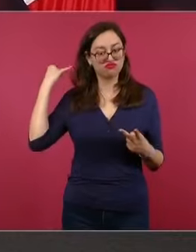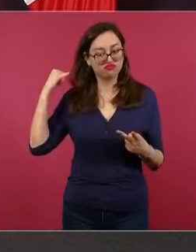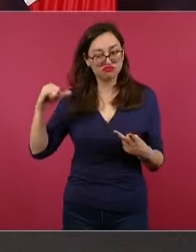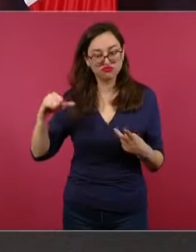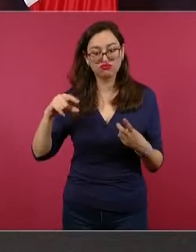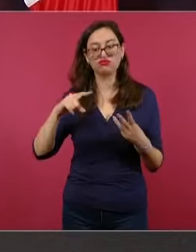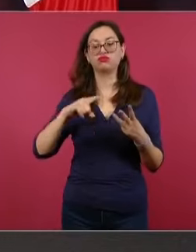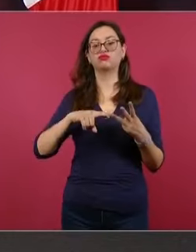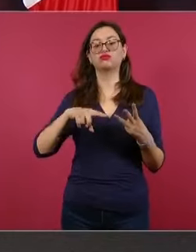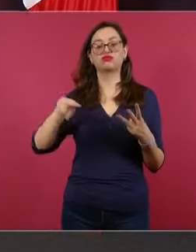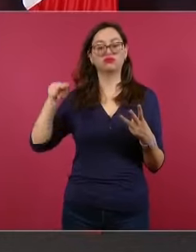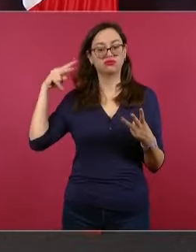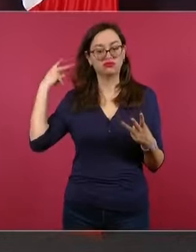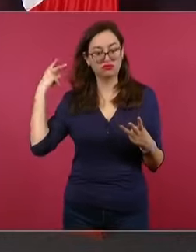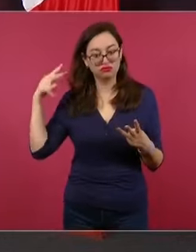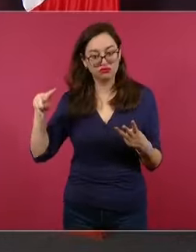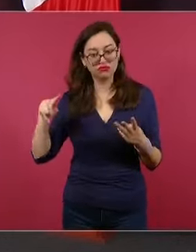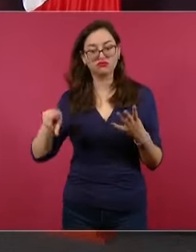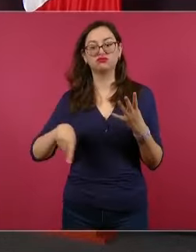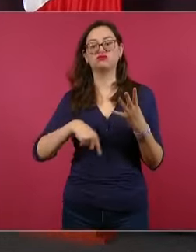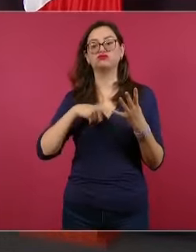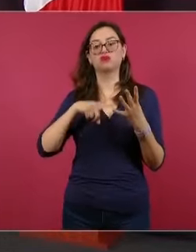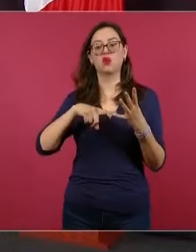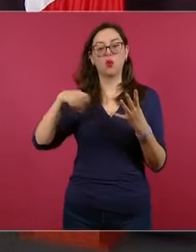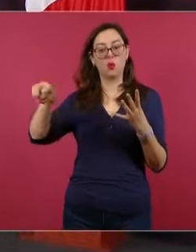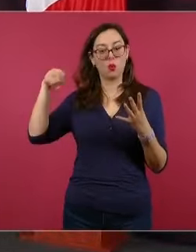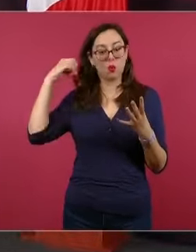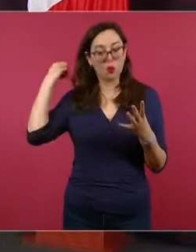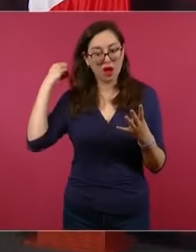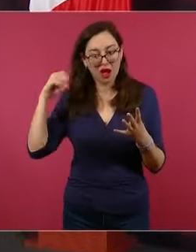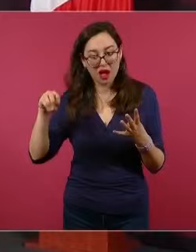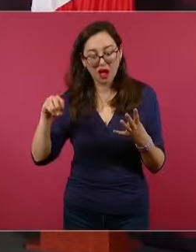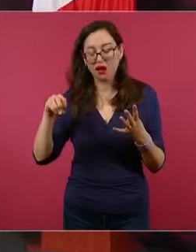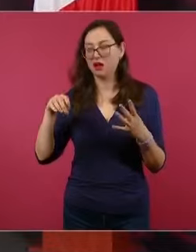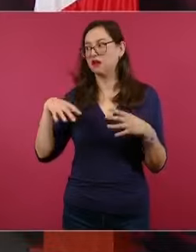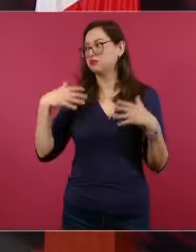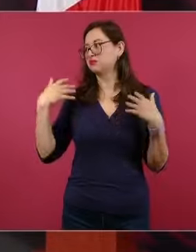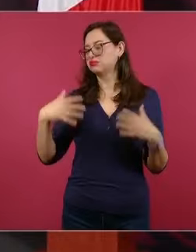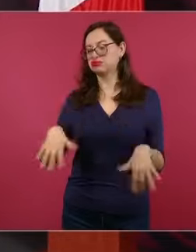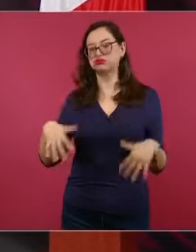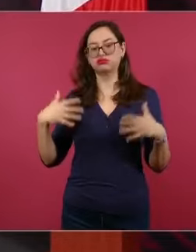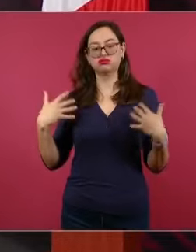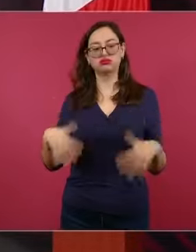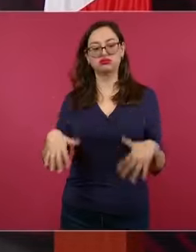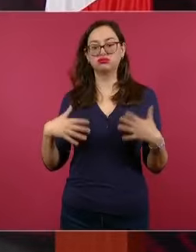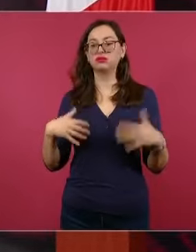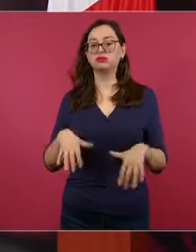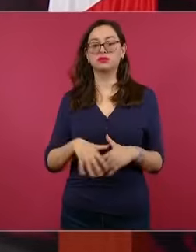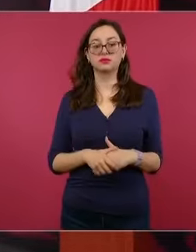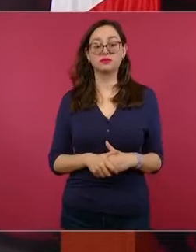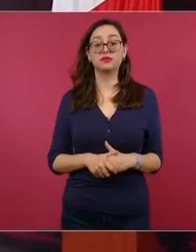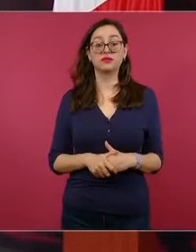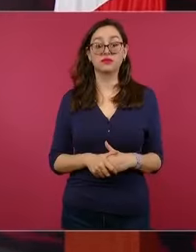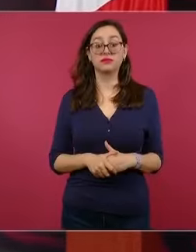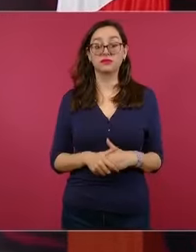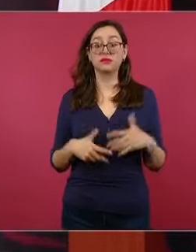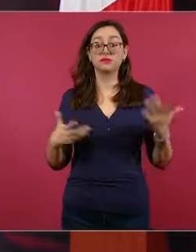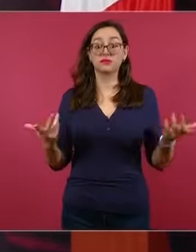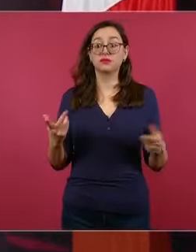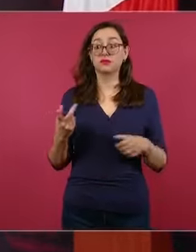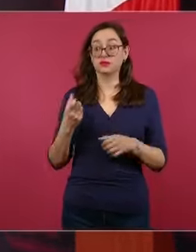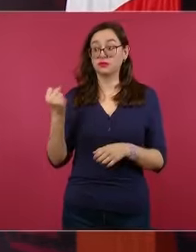Veracruz Oaxaca este ahora afortunadamente está está